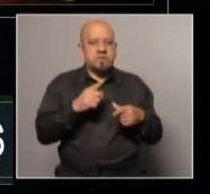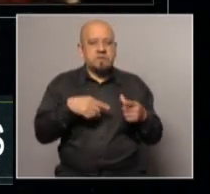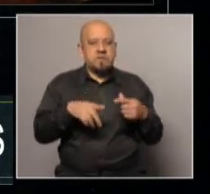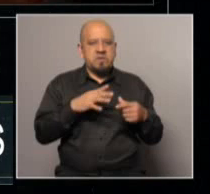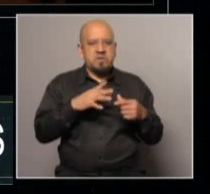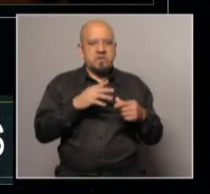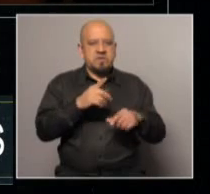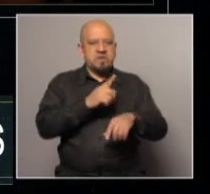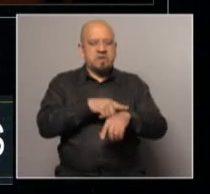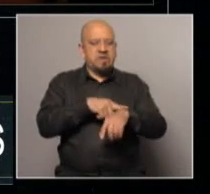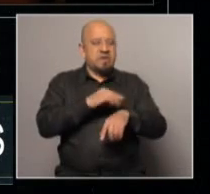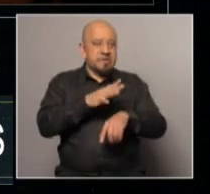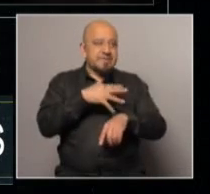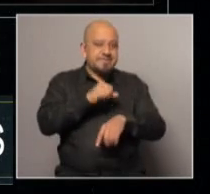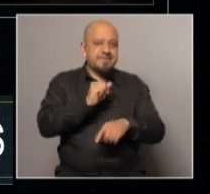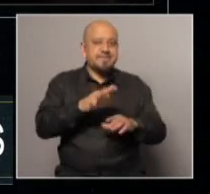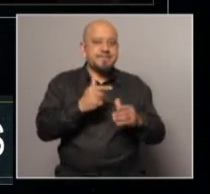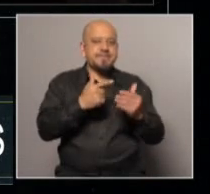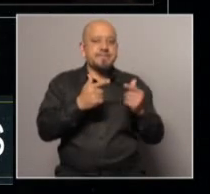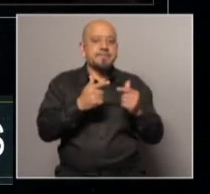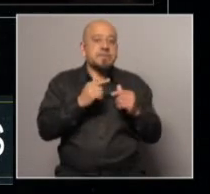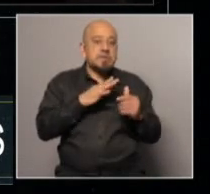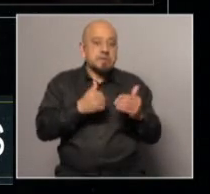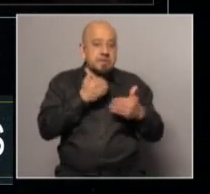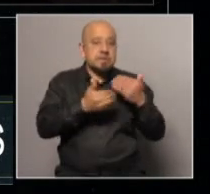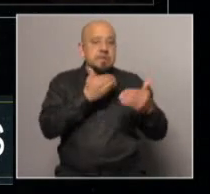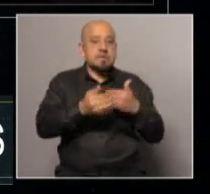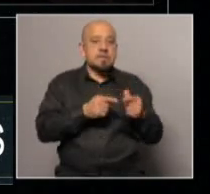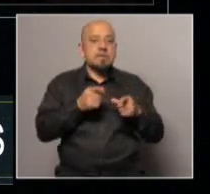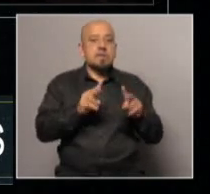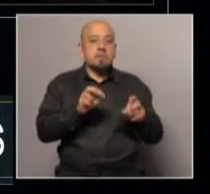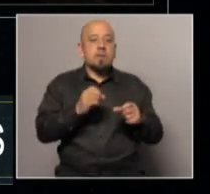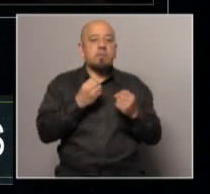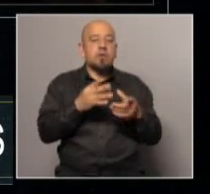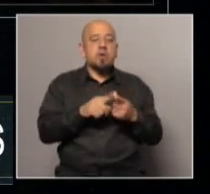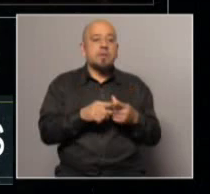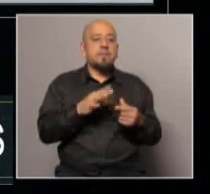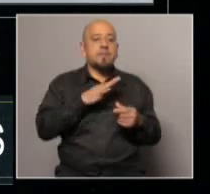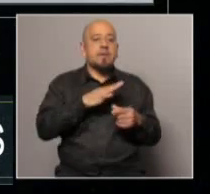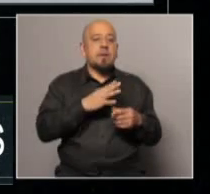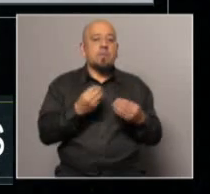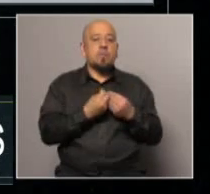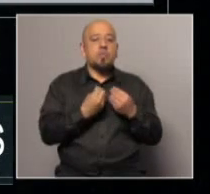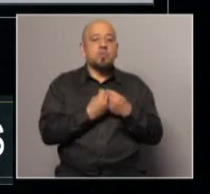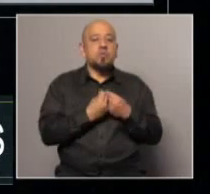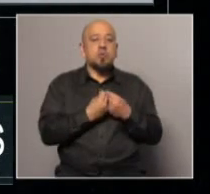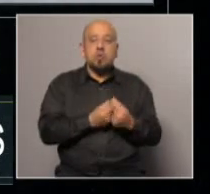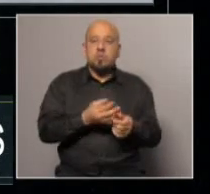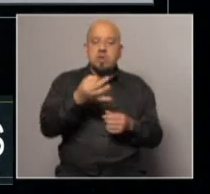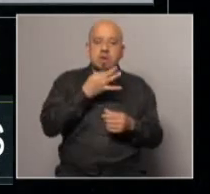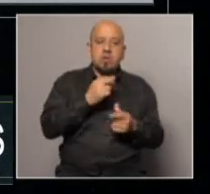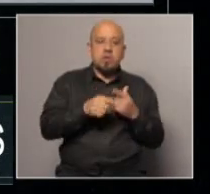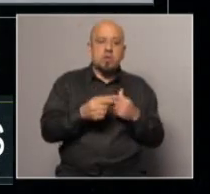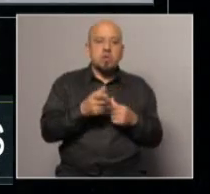di un tiempo más para pensar si hay que avanzar en eso, porque en realidad, insisto, unos cuantos autocultivadores me han hecho saber que para